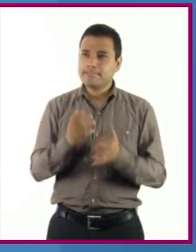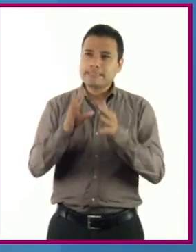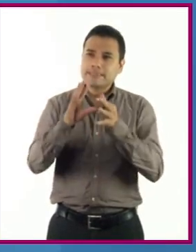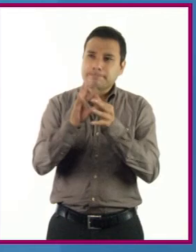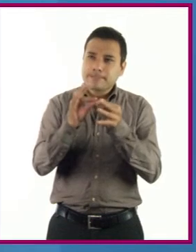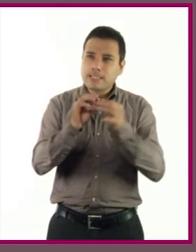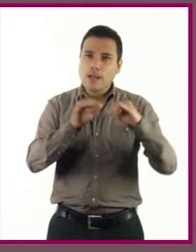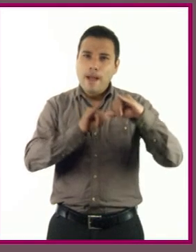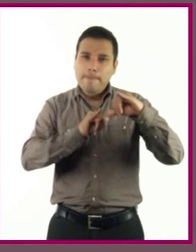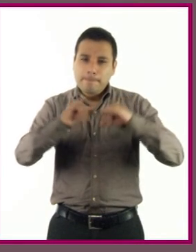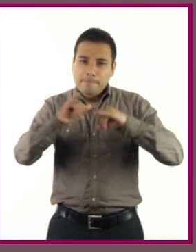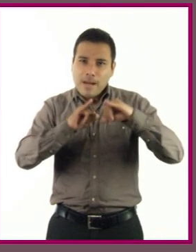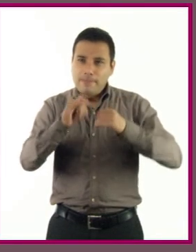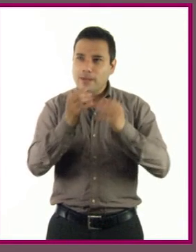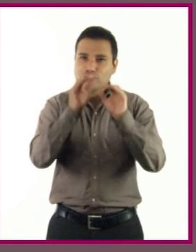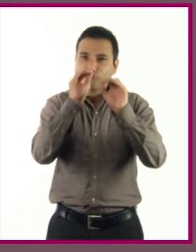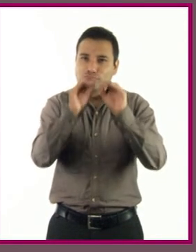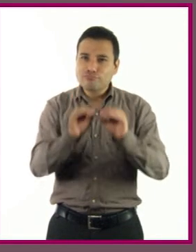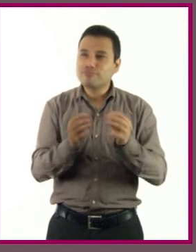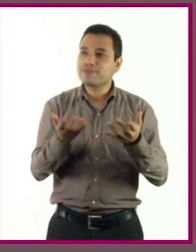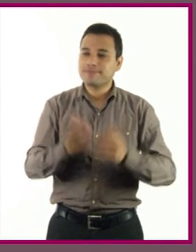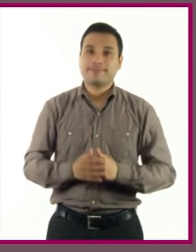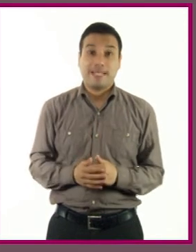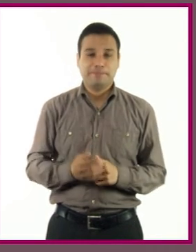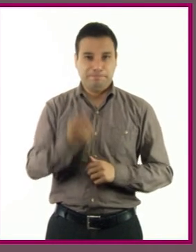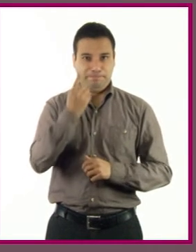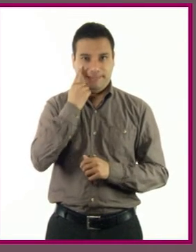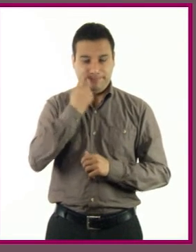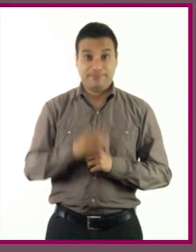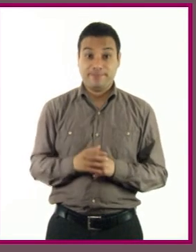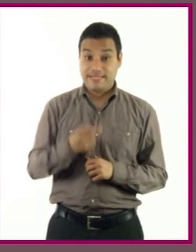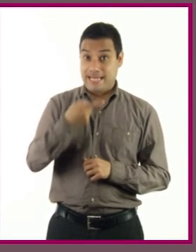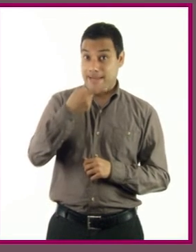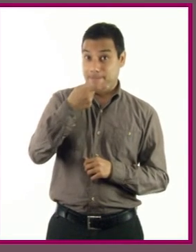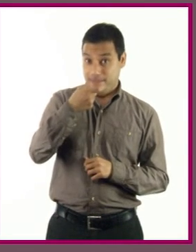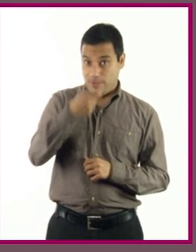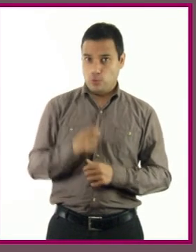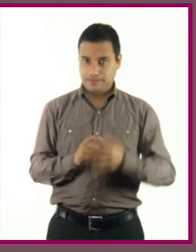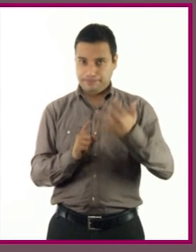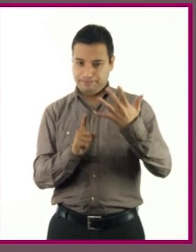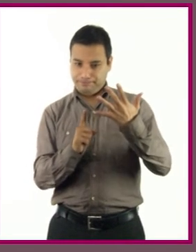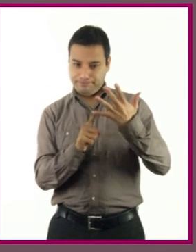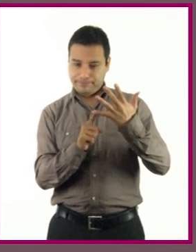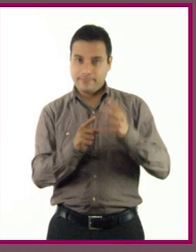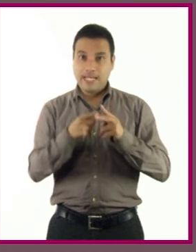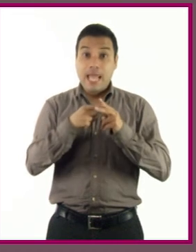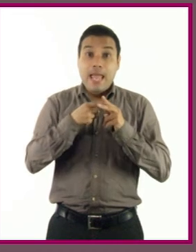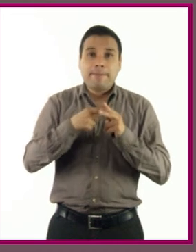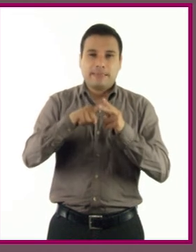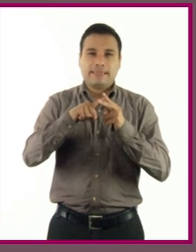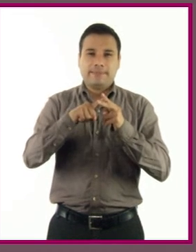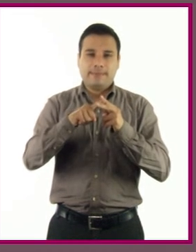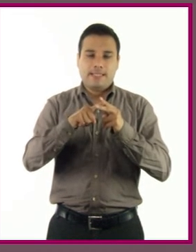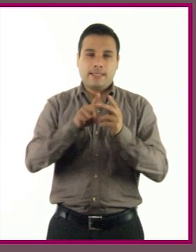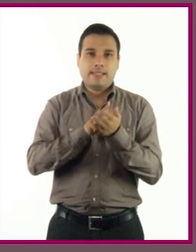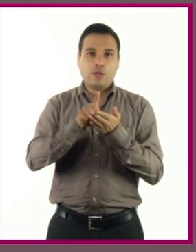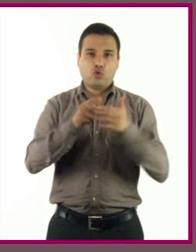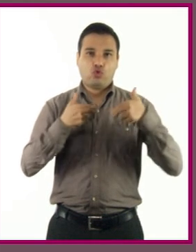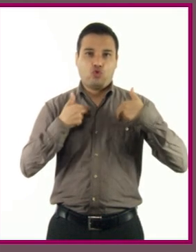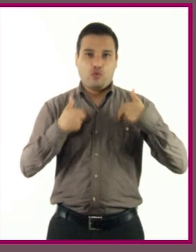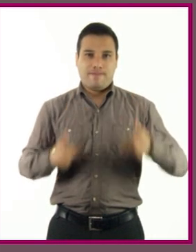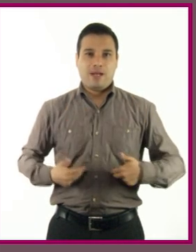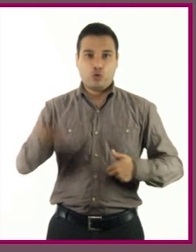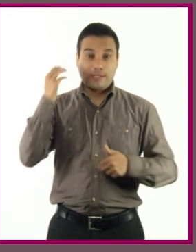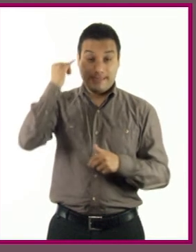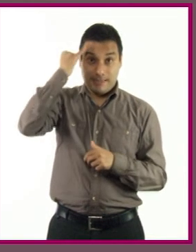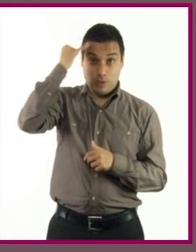de escalones? Claro, maestra. En el primer escalón pusimos el surgimiento de los derechos humanos con la Ilustración